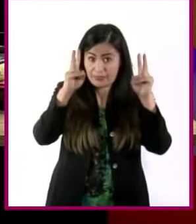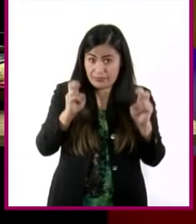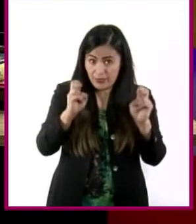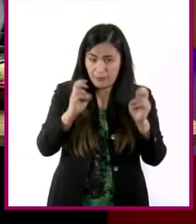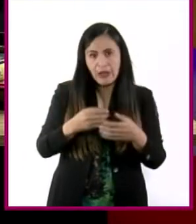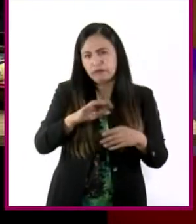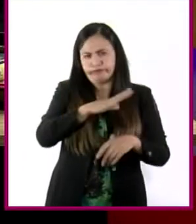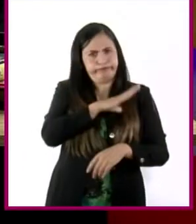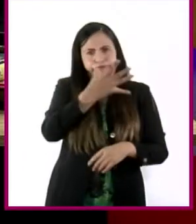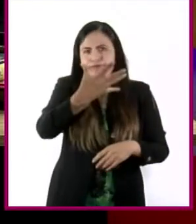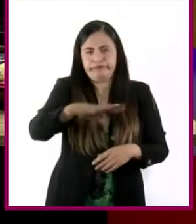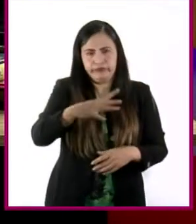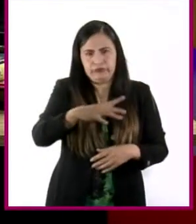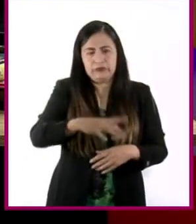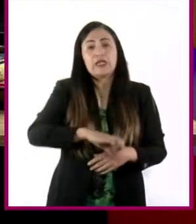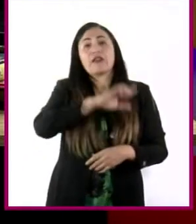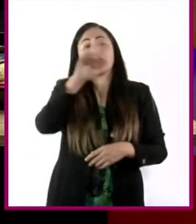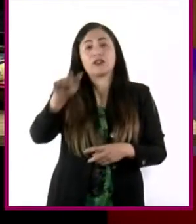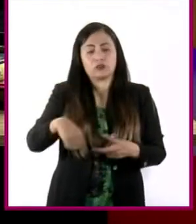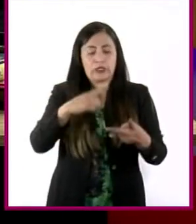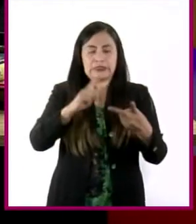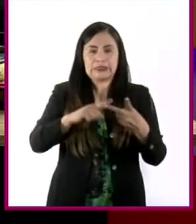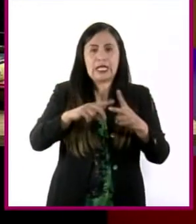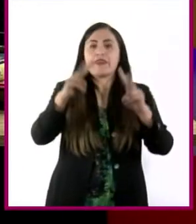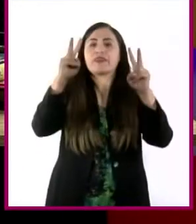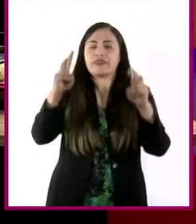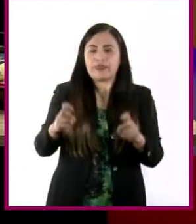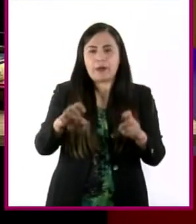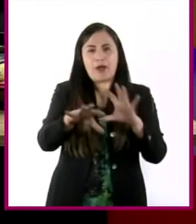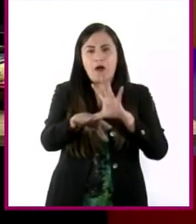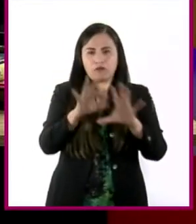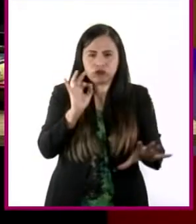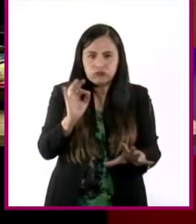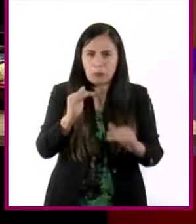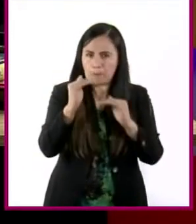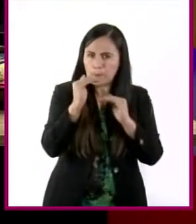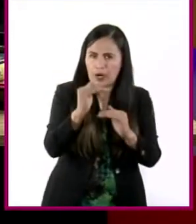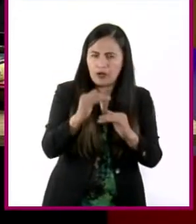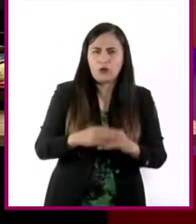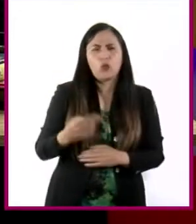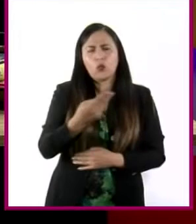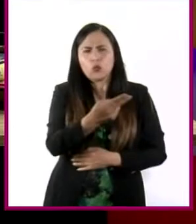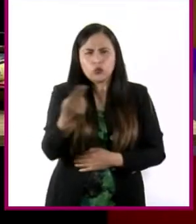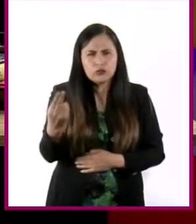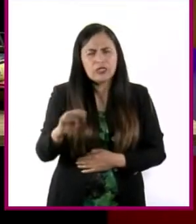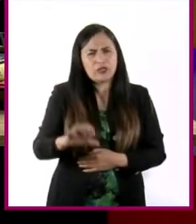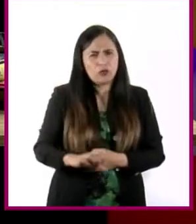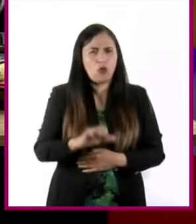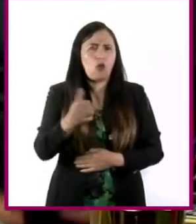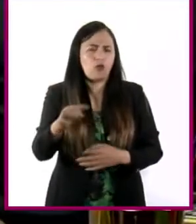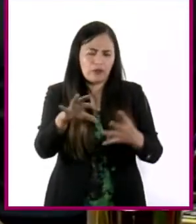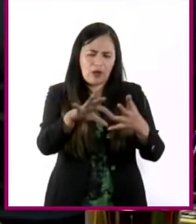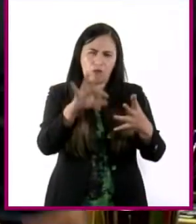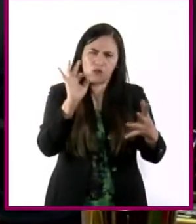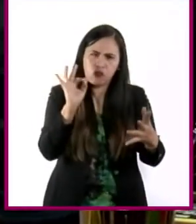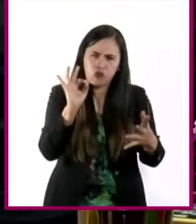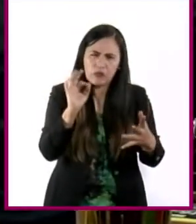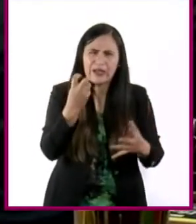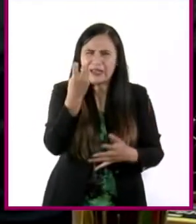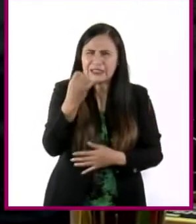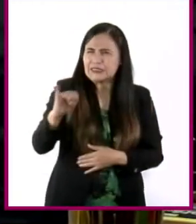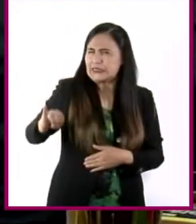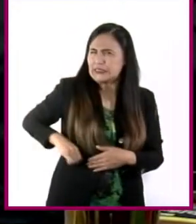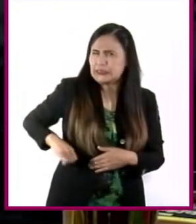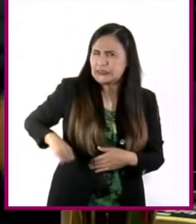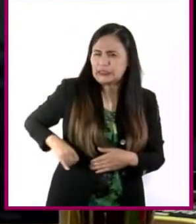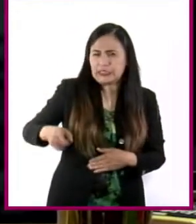muy general, el siguiente paso es llegar a un tema específico. Para esto deben pensar en una vertiente más concreta del tema, que interese más a